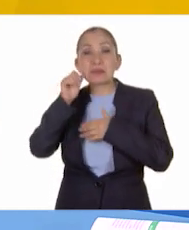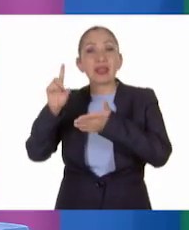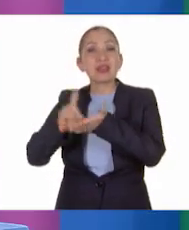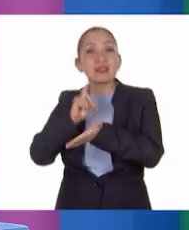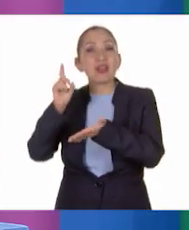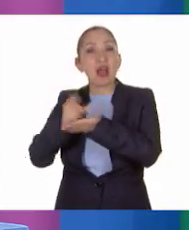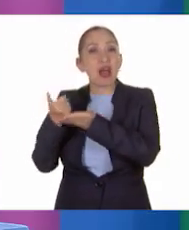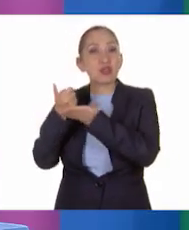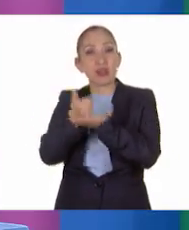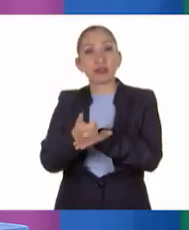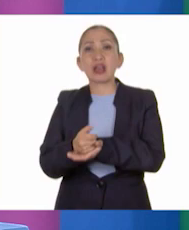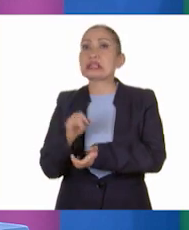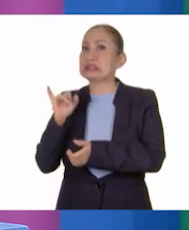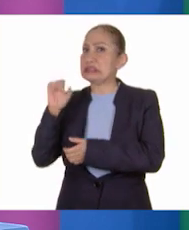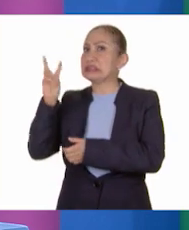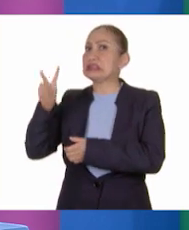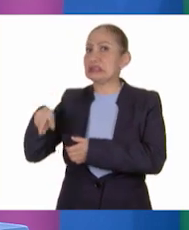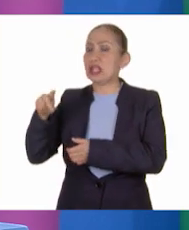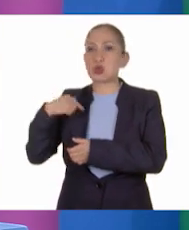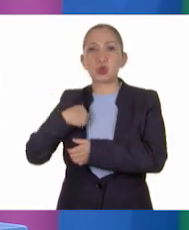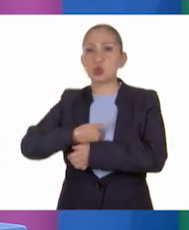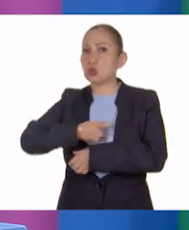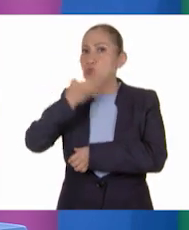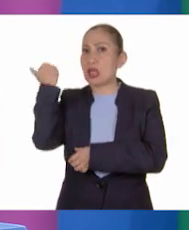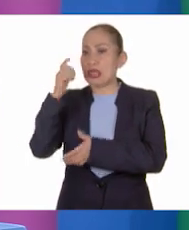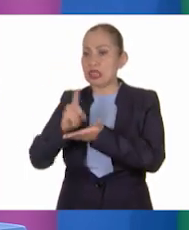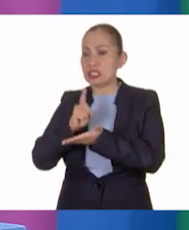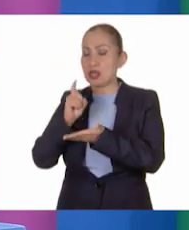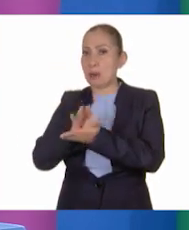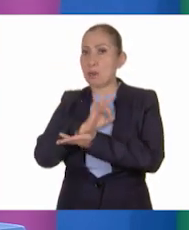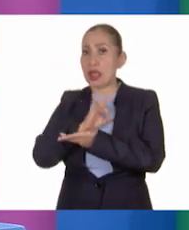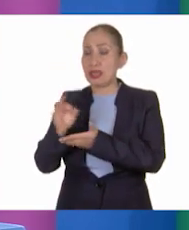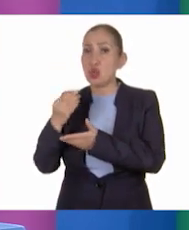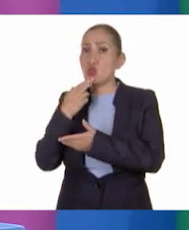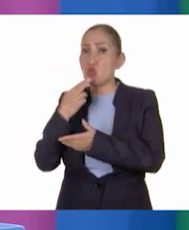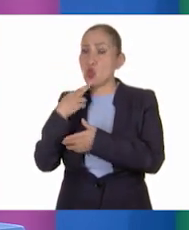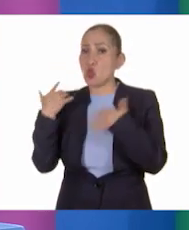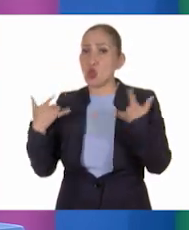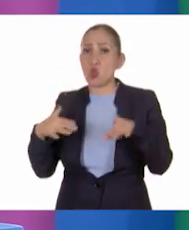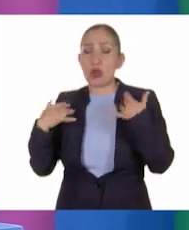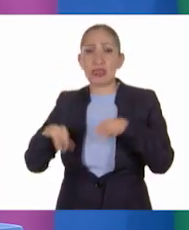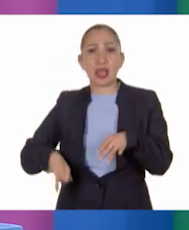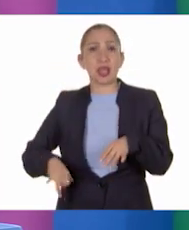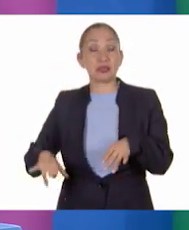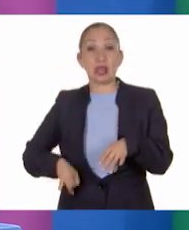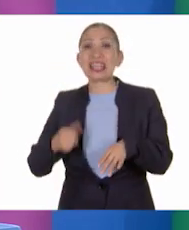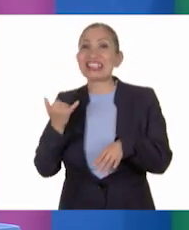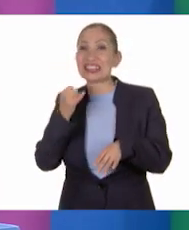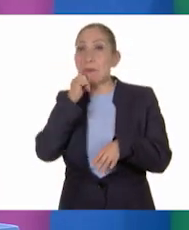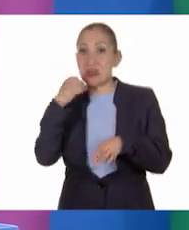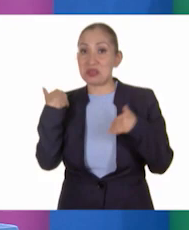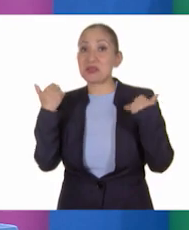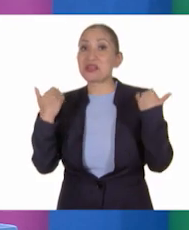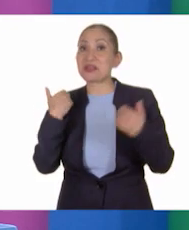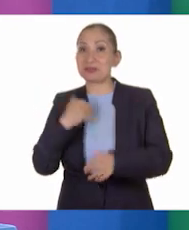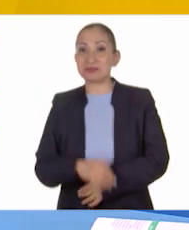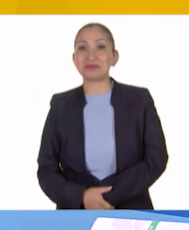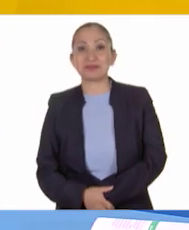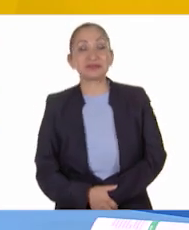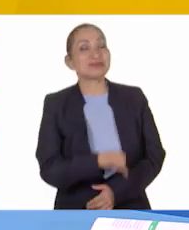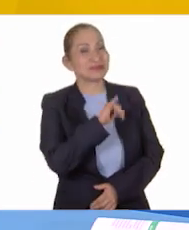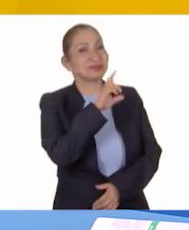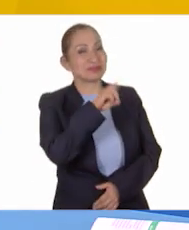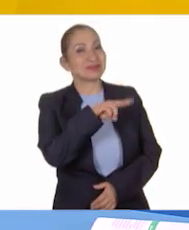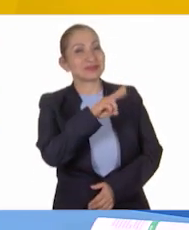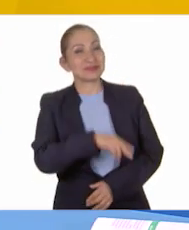diccionario. Sí, háganlo. La verdad, yo no sabía que un diccionario podía ser tan útil, interesante, es más, hasta divertido. Así